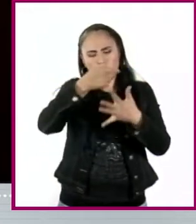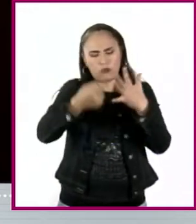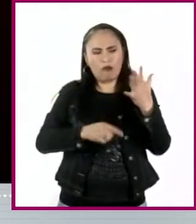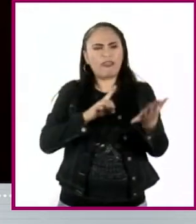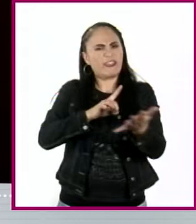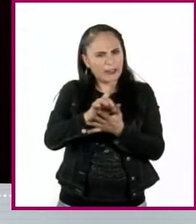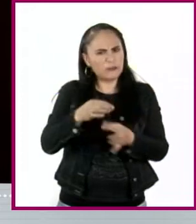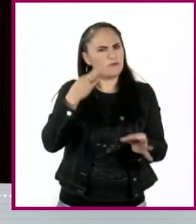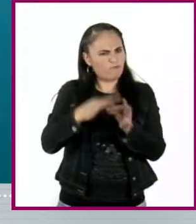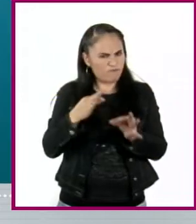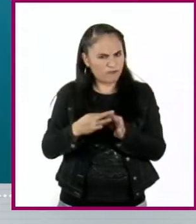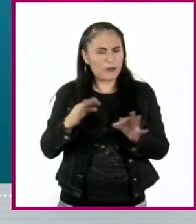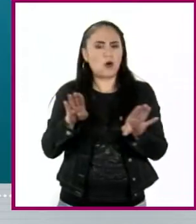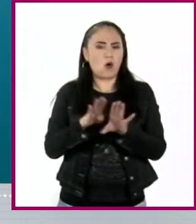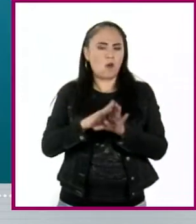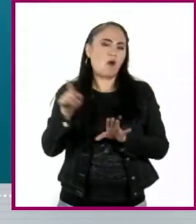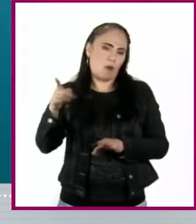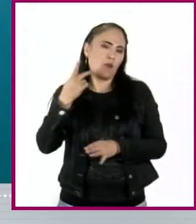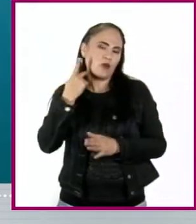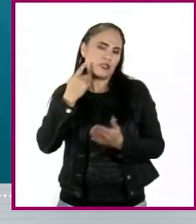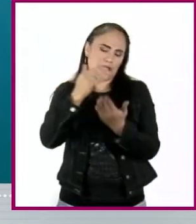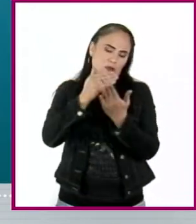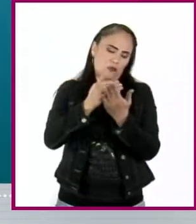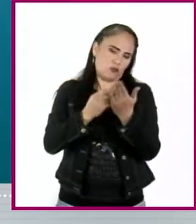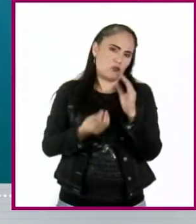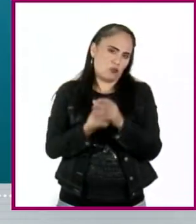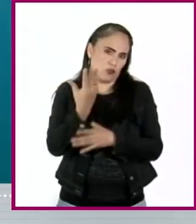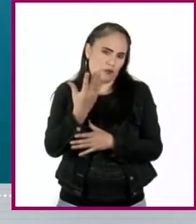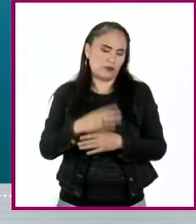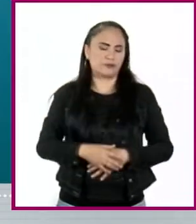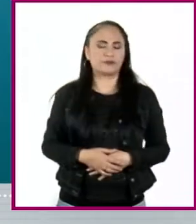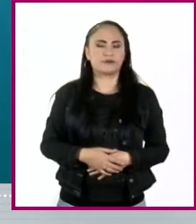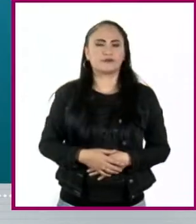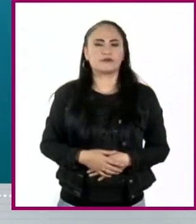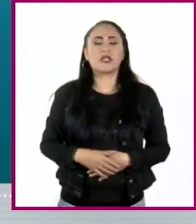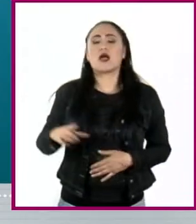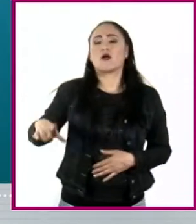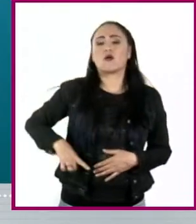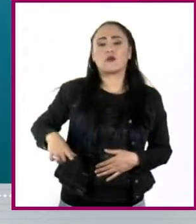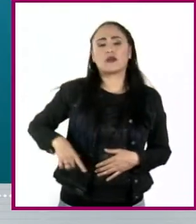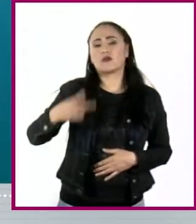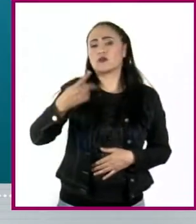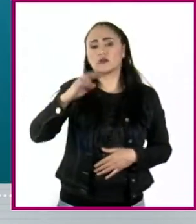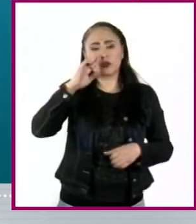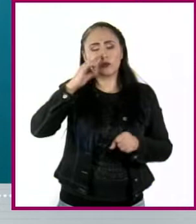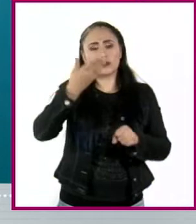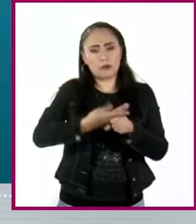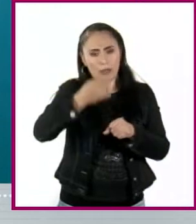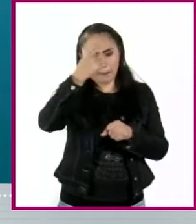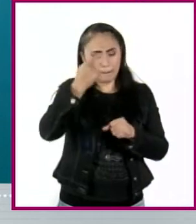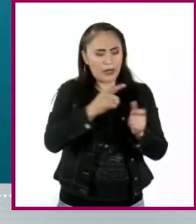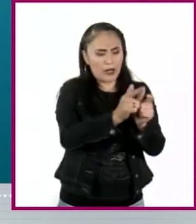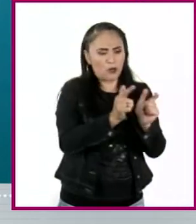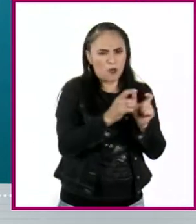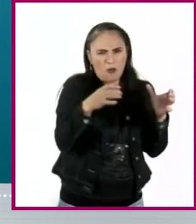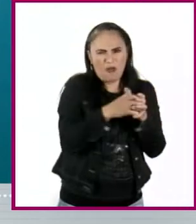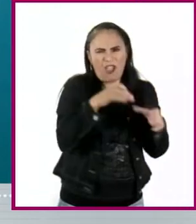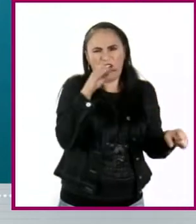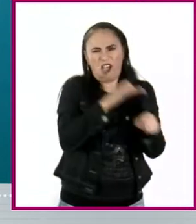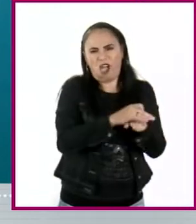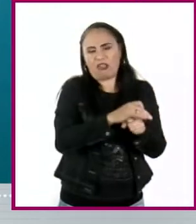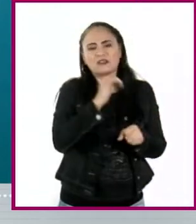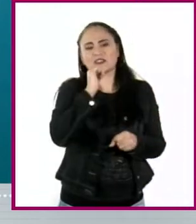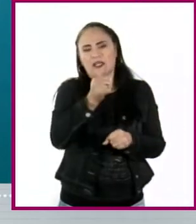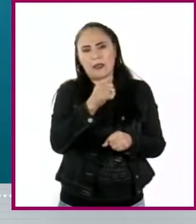desde política pública. ¿Cuáles son las responsabilidades gubernamentales para coadyuvar a los grupos en situación de vulnerabilidad para